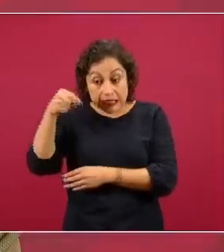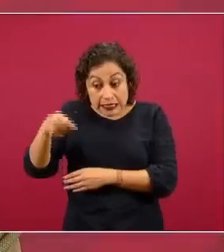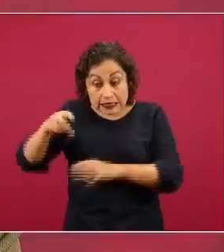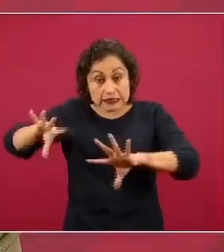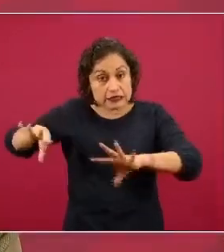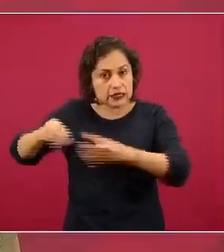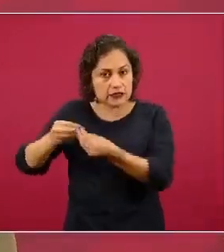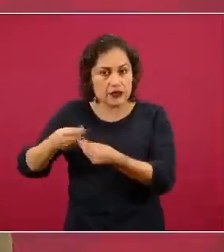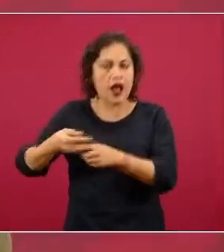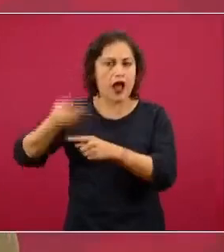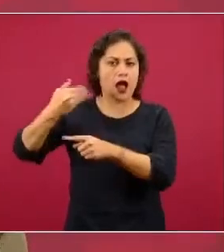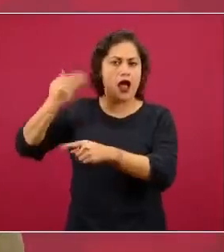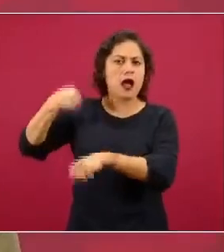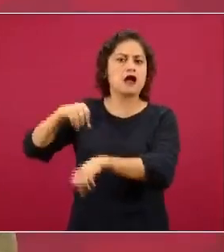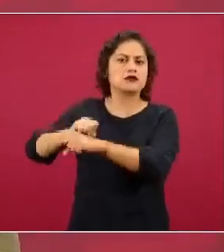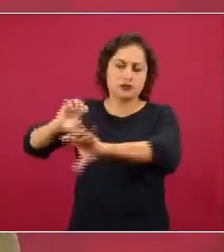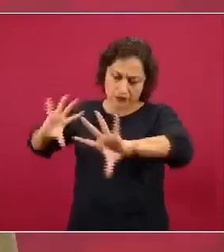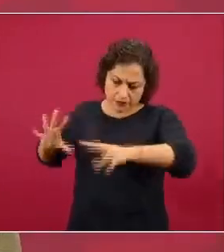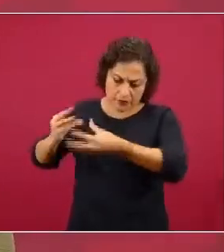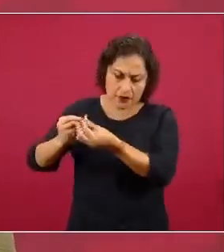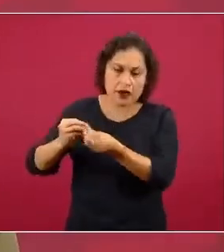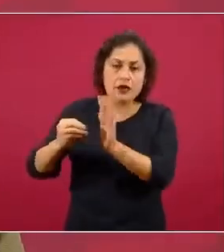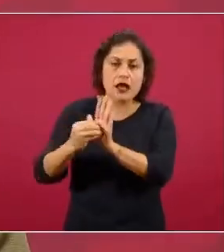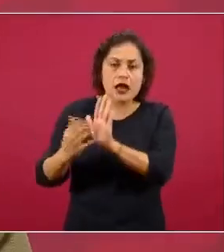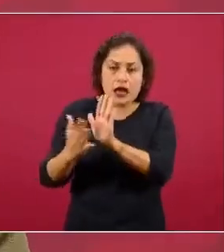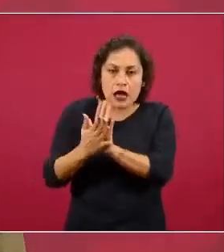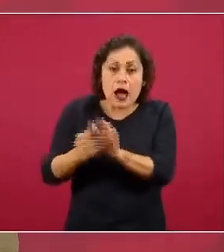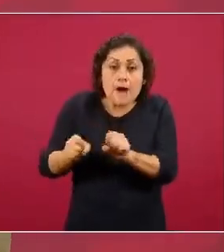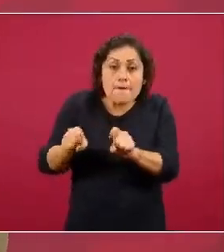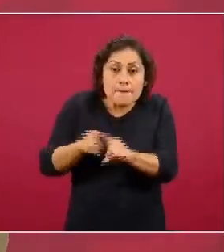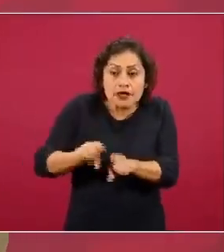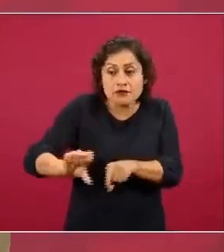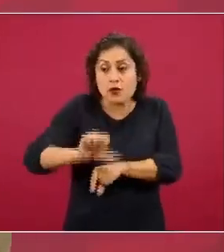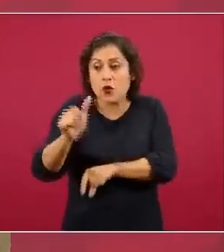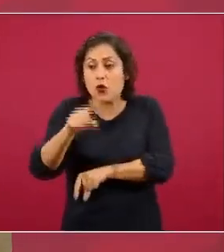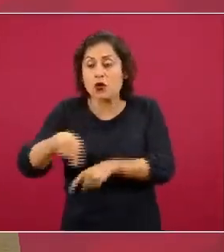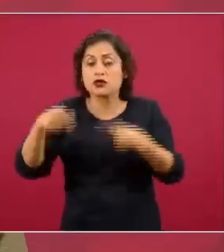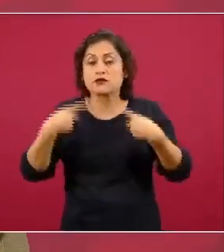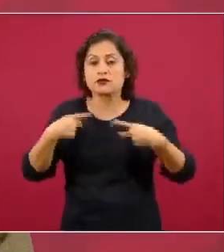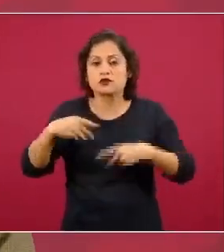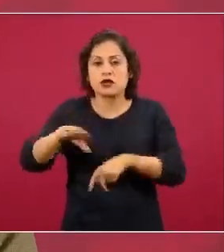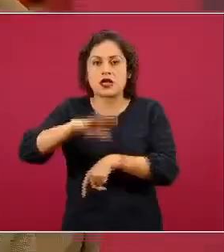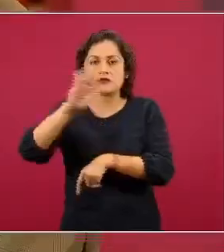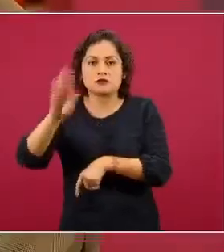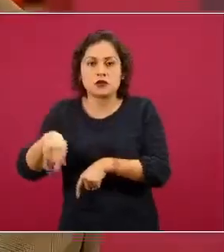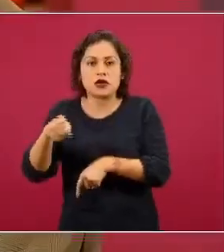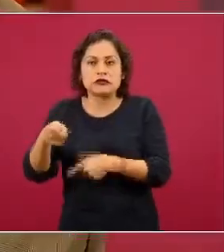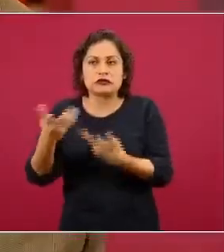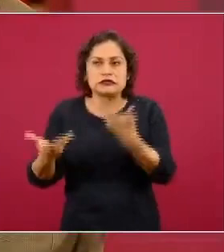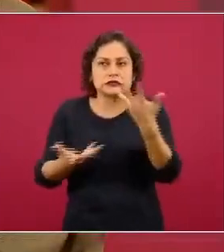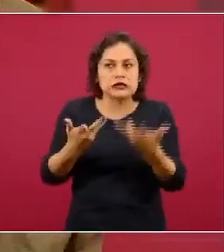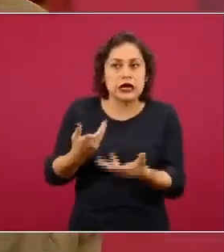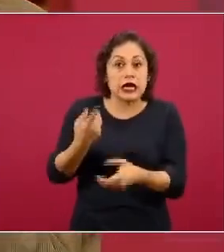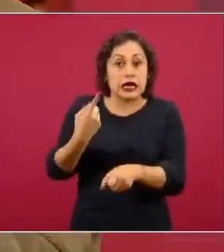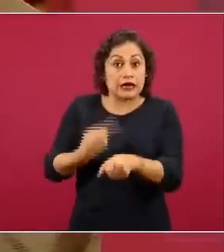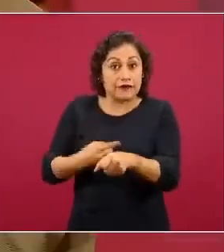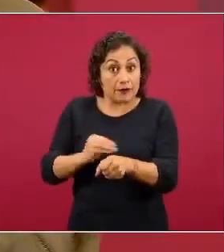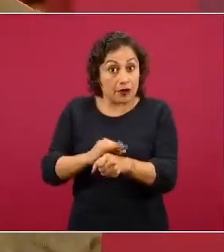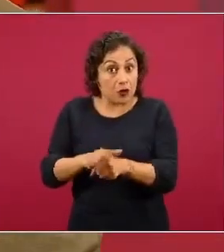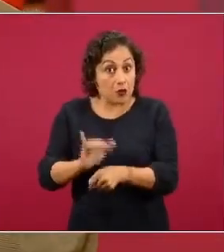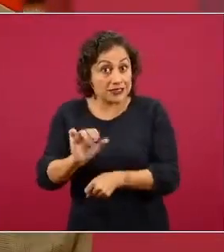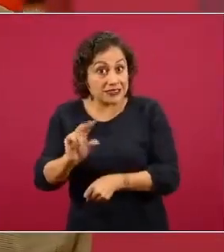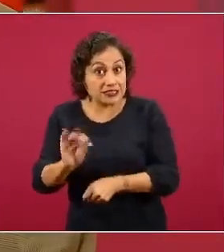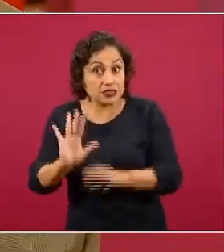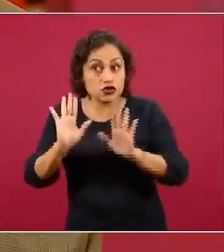varias semanas, aquellas muertes que tal vez no teníamos el estudio, la muestra, aquellos que no tenían muestra o aquellos